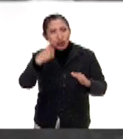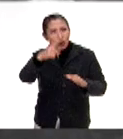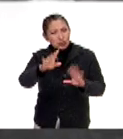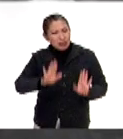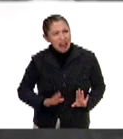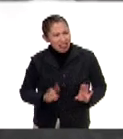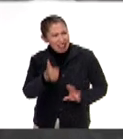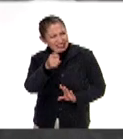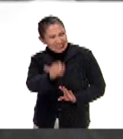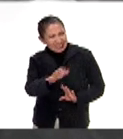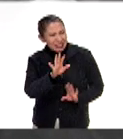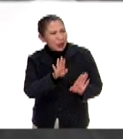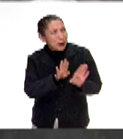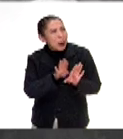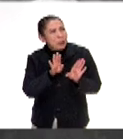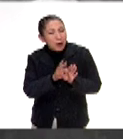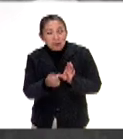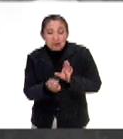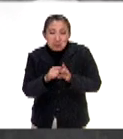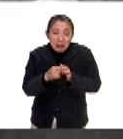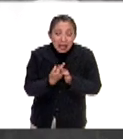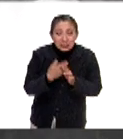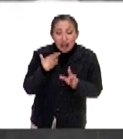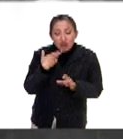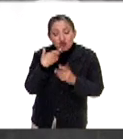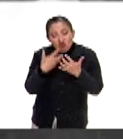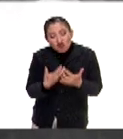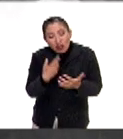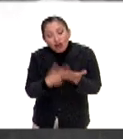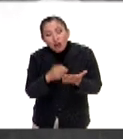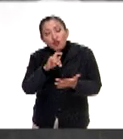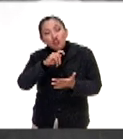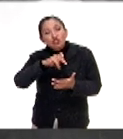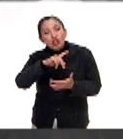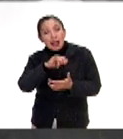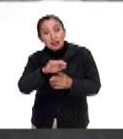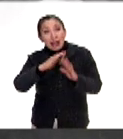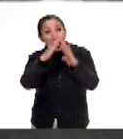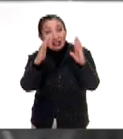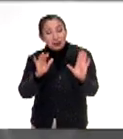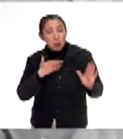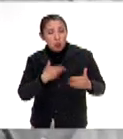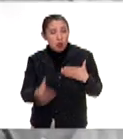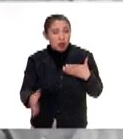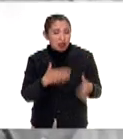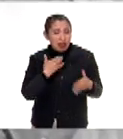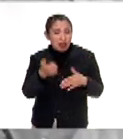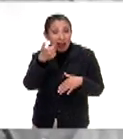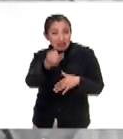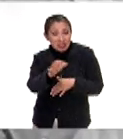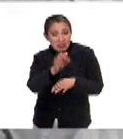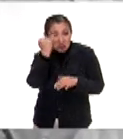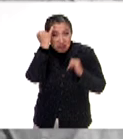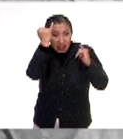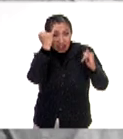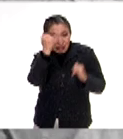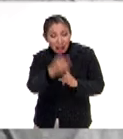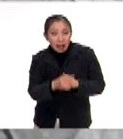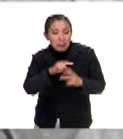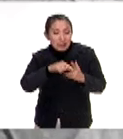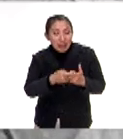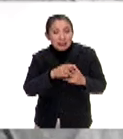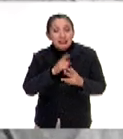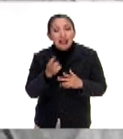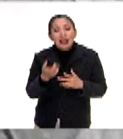estas características, que era los principios del funcionalismo, fueron las primeras edificaciones bajo esta vanguardia, que fue el principio de